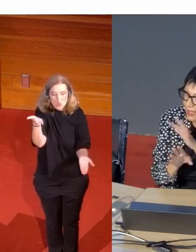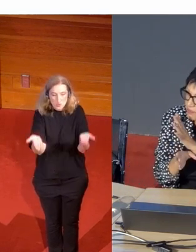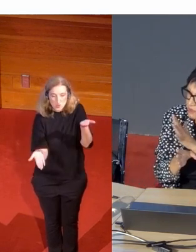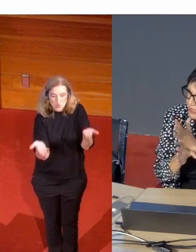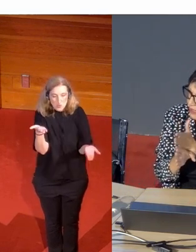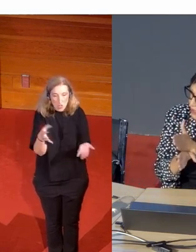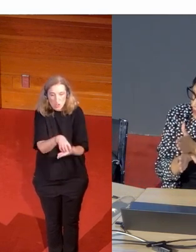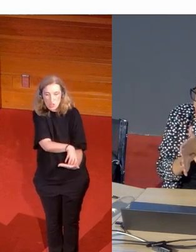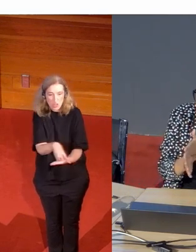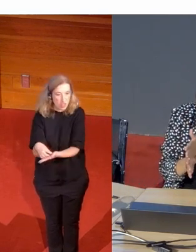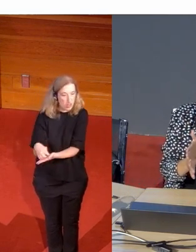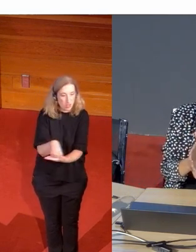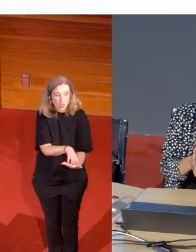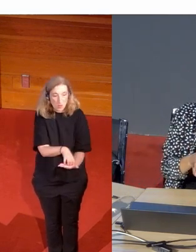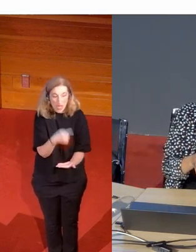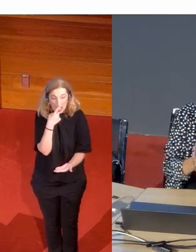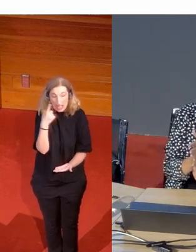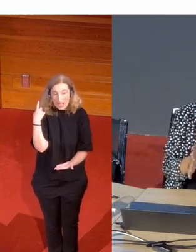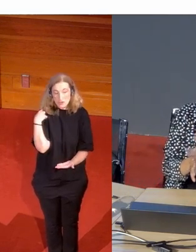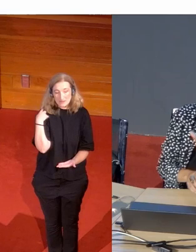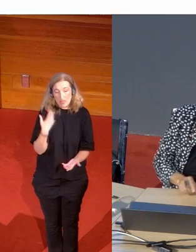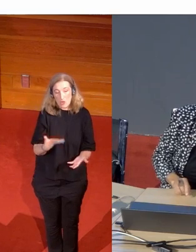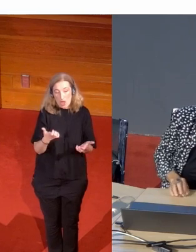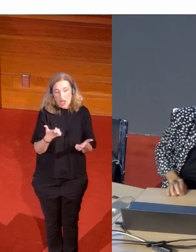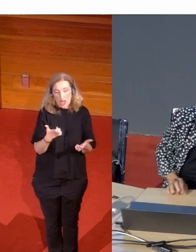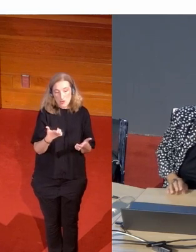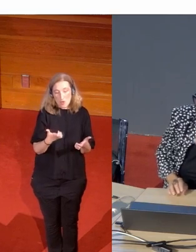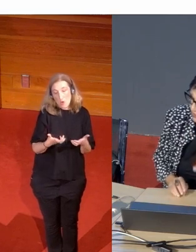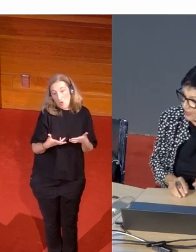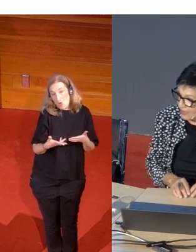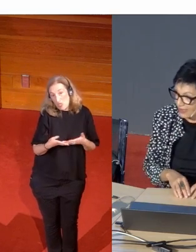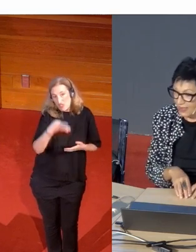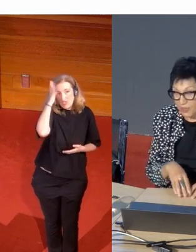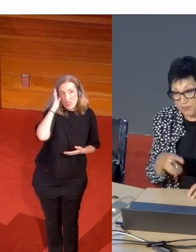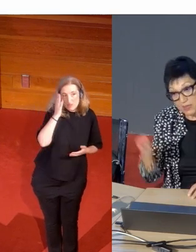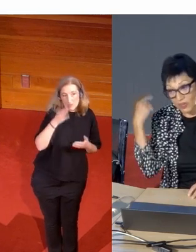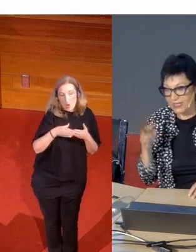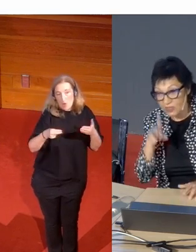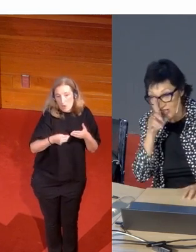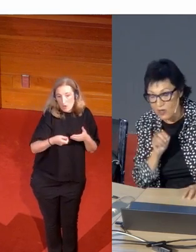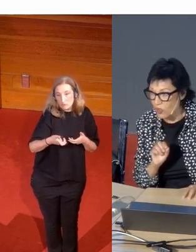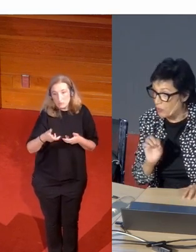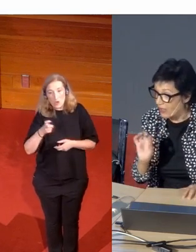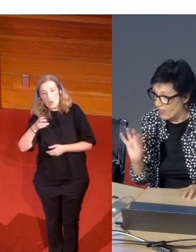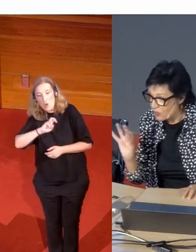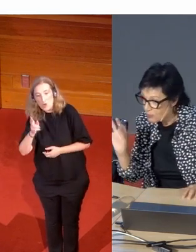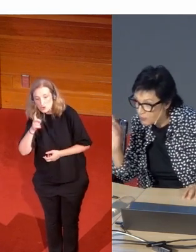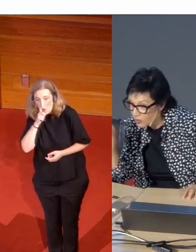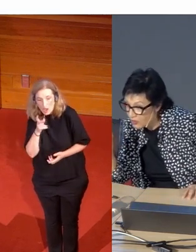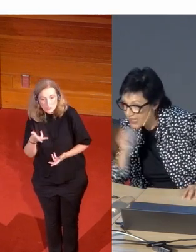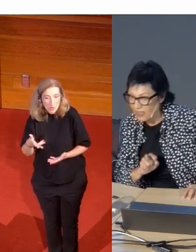donde hay Pues mira aquí el año pasado ganaron los demócratas pero por 1000 votos Eh sí pero en las anteriores ganaron los